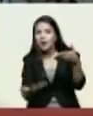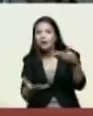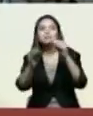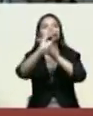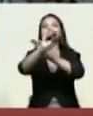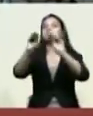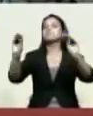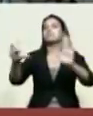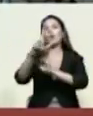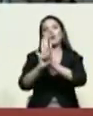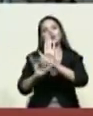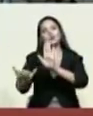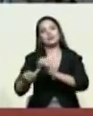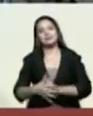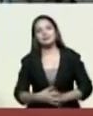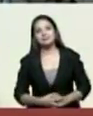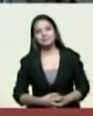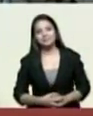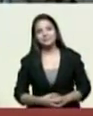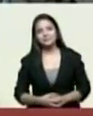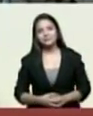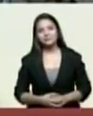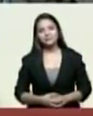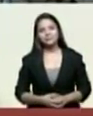llamando a una Asamblea Nacional Constituyente.